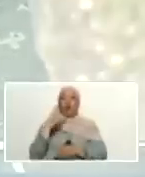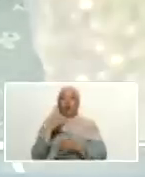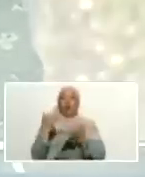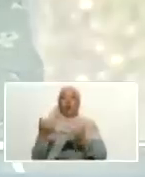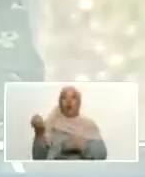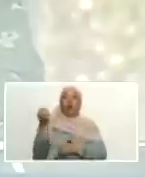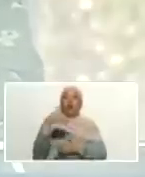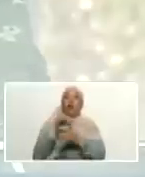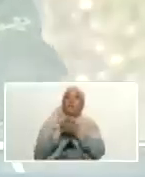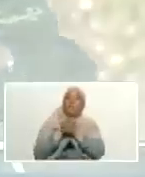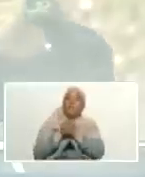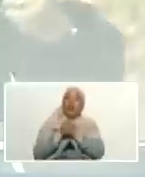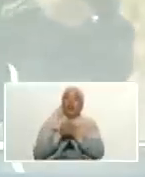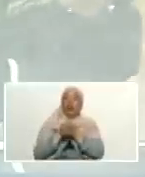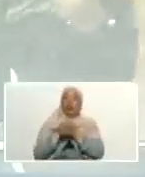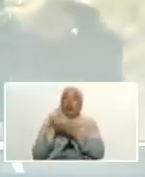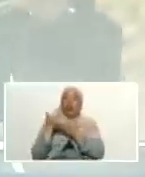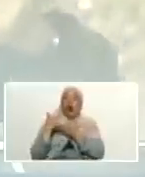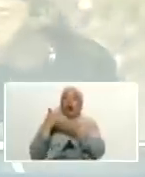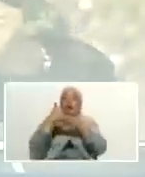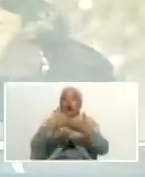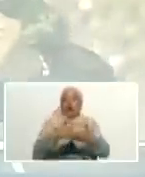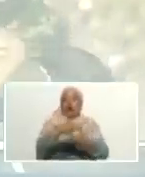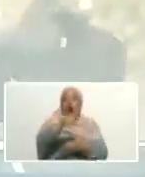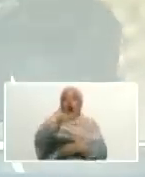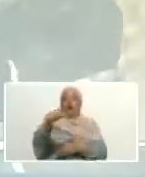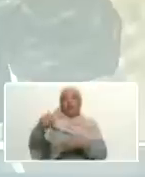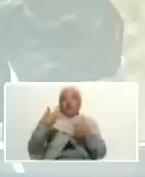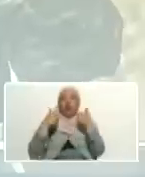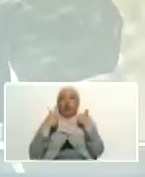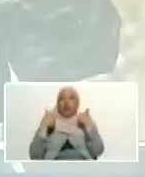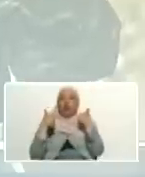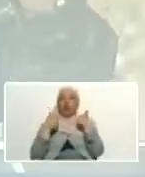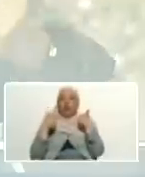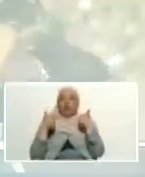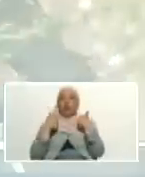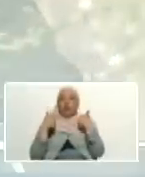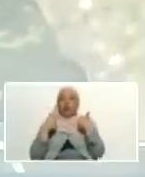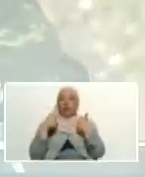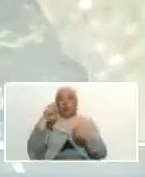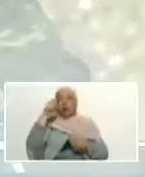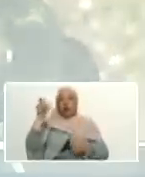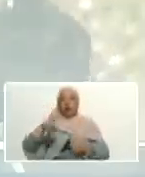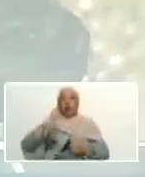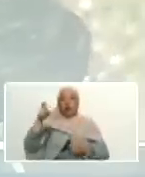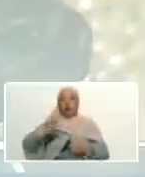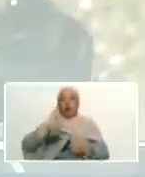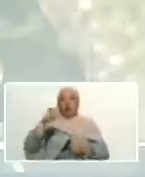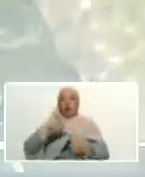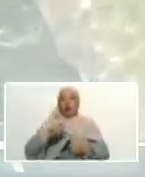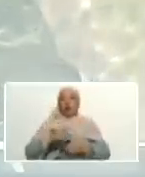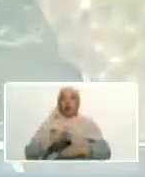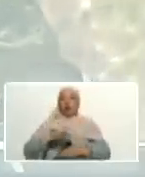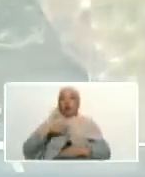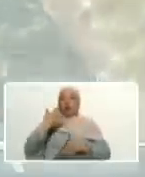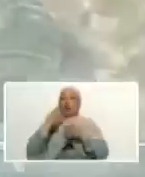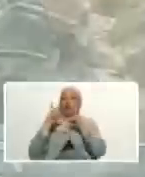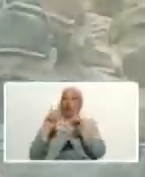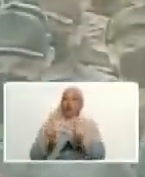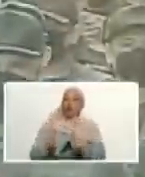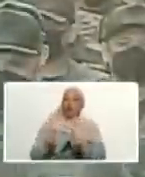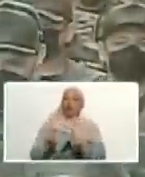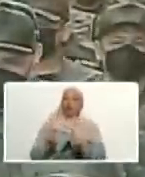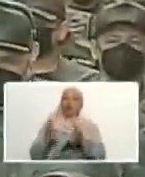mano solidaria, extendiendo su abrazo al pueblo que lo necesitó. Y hoy podemos decir,